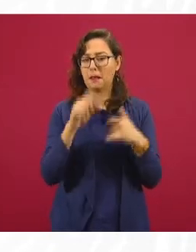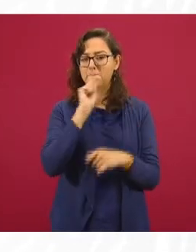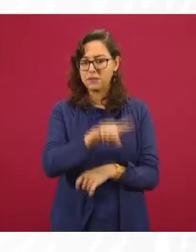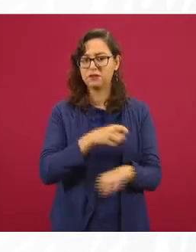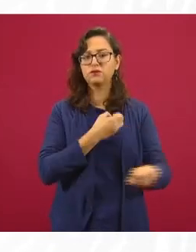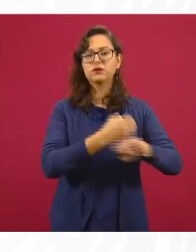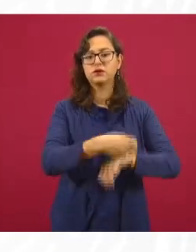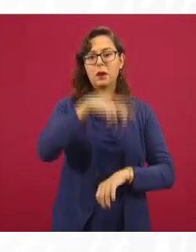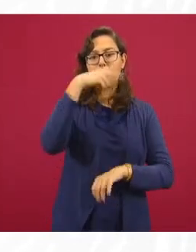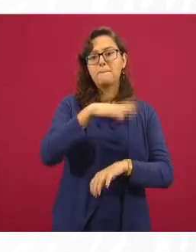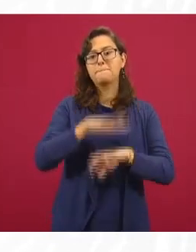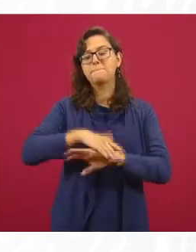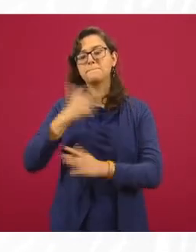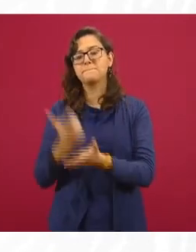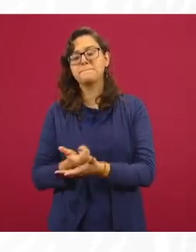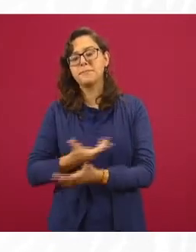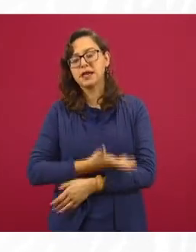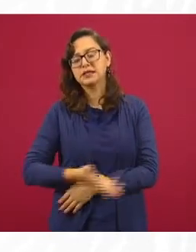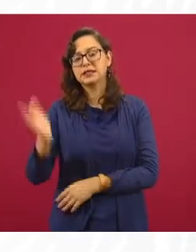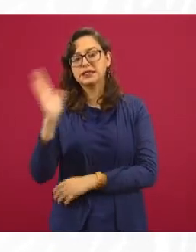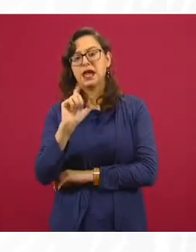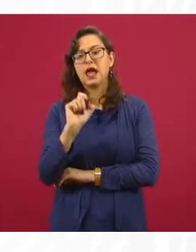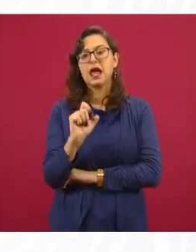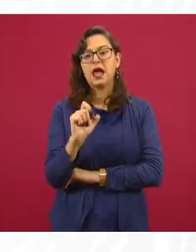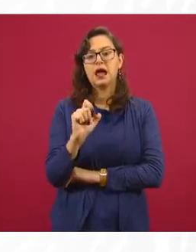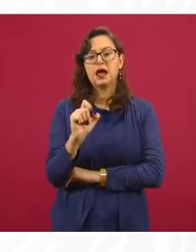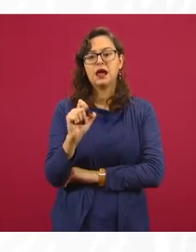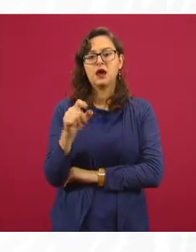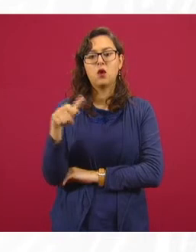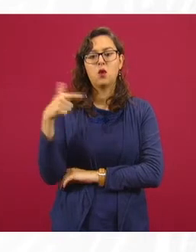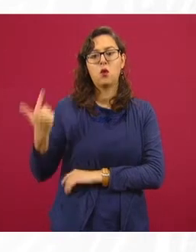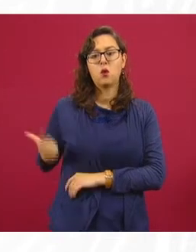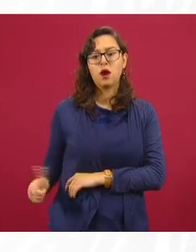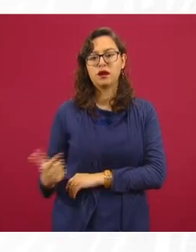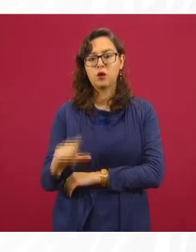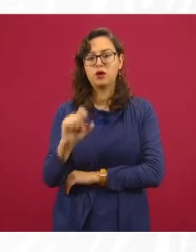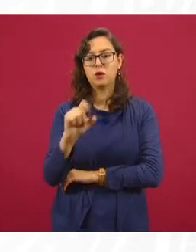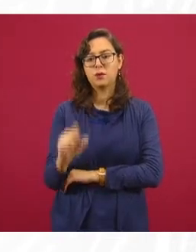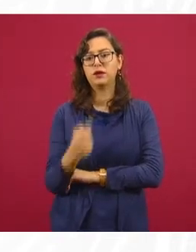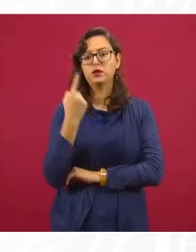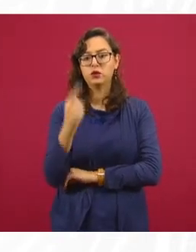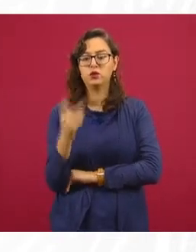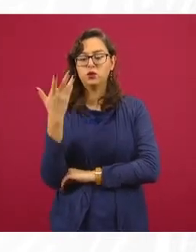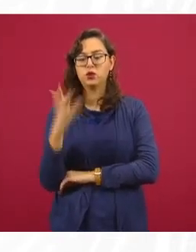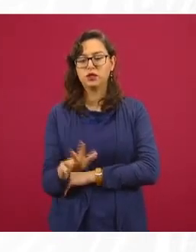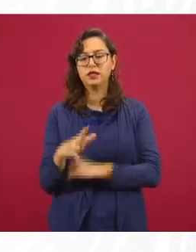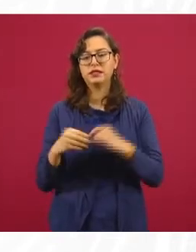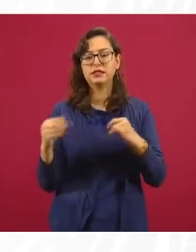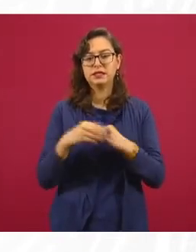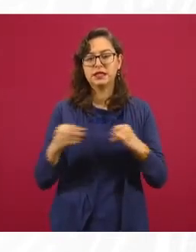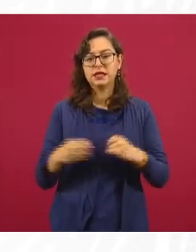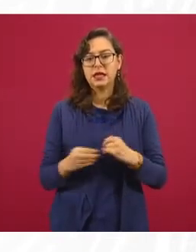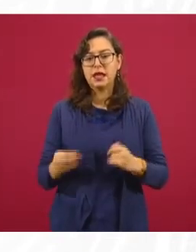México. Las más caras, franquicia Pemex en Pénjamo, Guanajuato, $21.10, y BP,